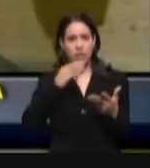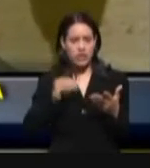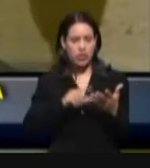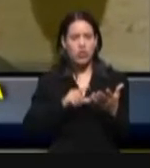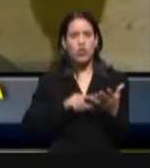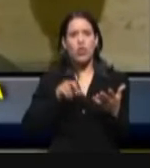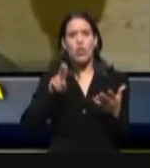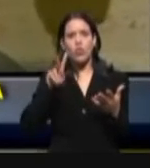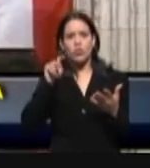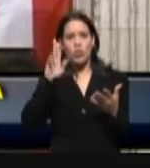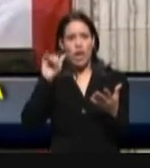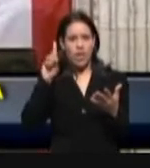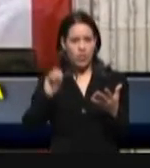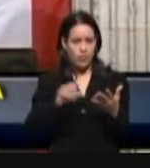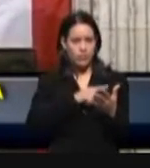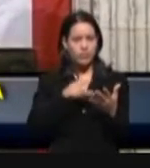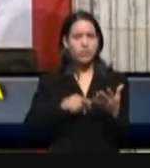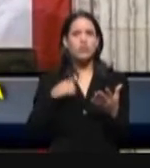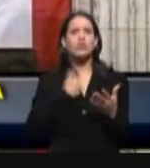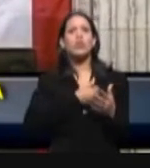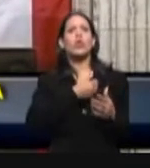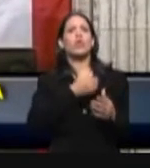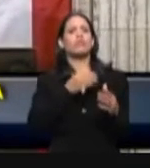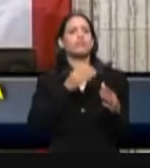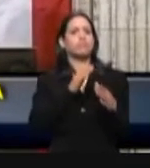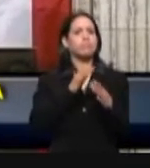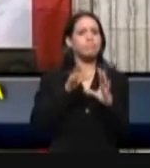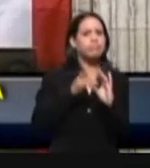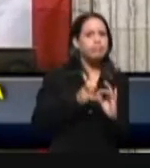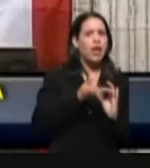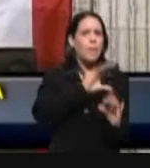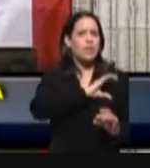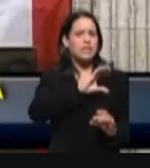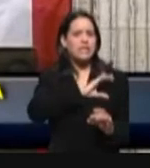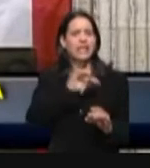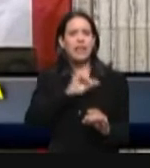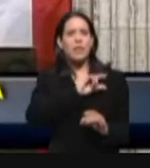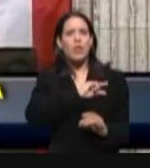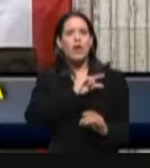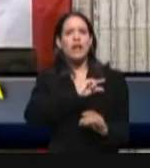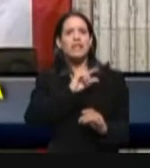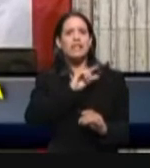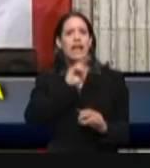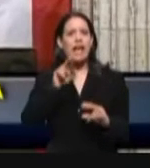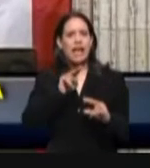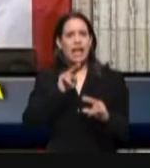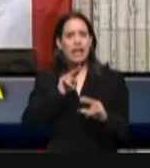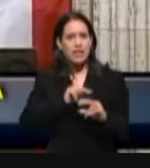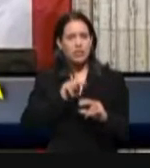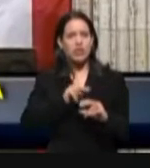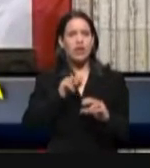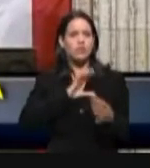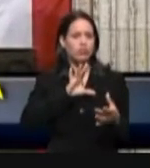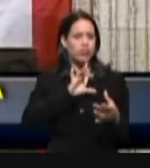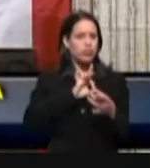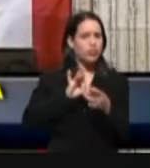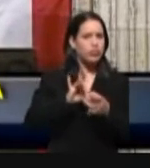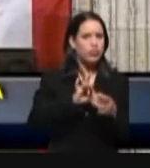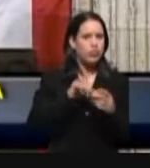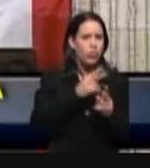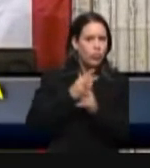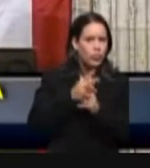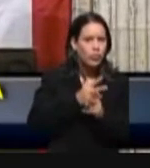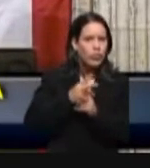iniciativa de seguridad compartida entre la Policía y la Guardia Nacional, los delitos tipo 1 han experimentado una reducción aún